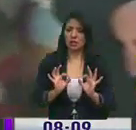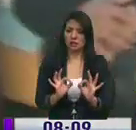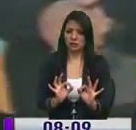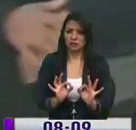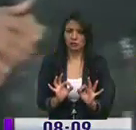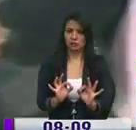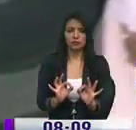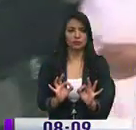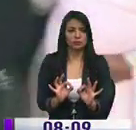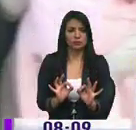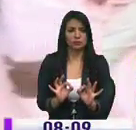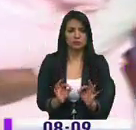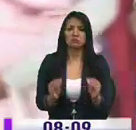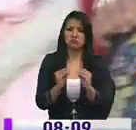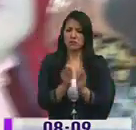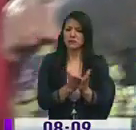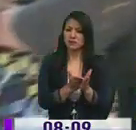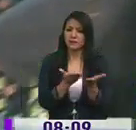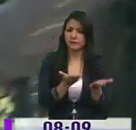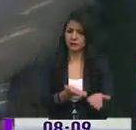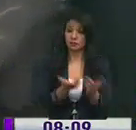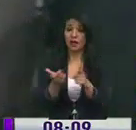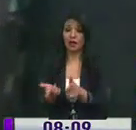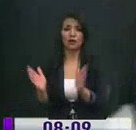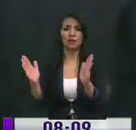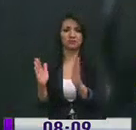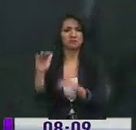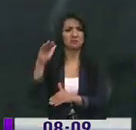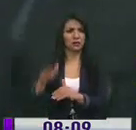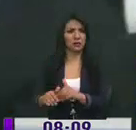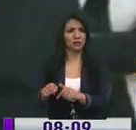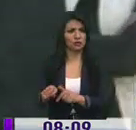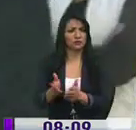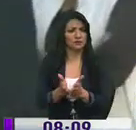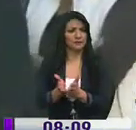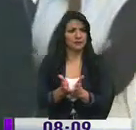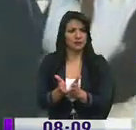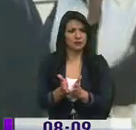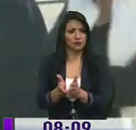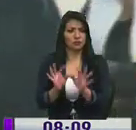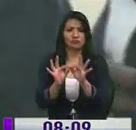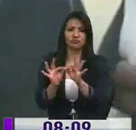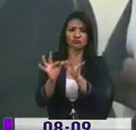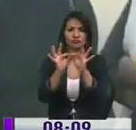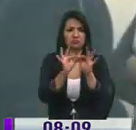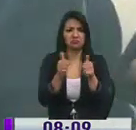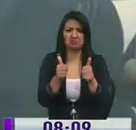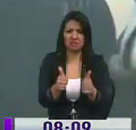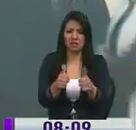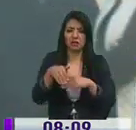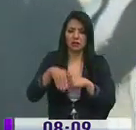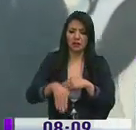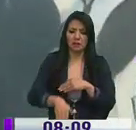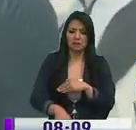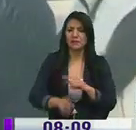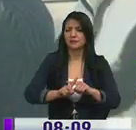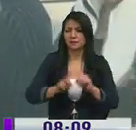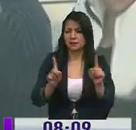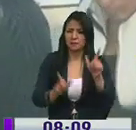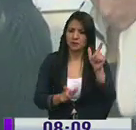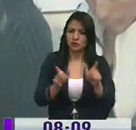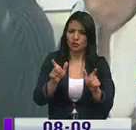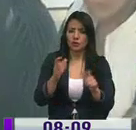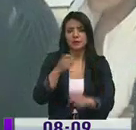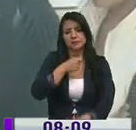donde tienen aún más servicios de los que ya podemos ver aquí que existen, además mejores condiciones como rampas y cosas para personas